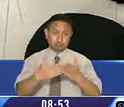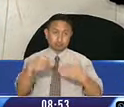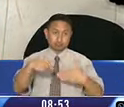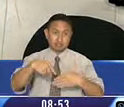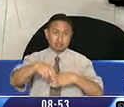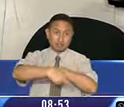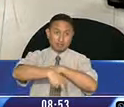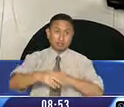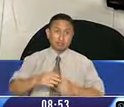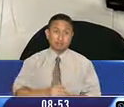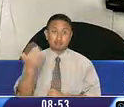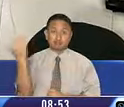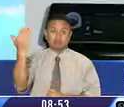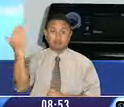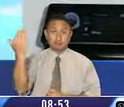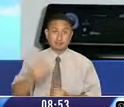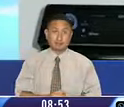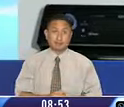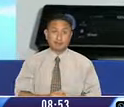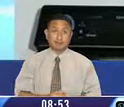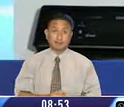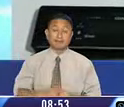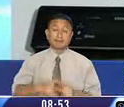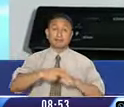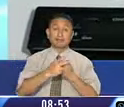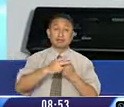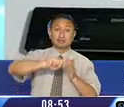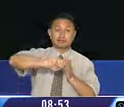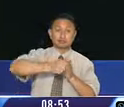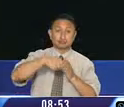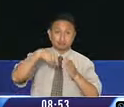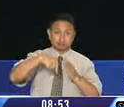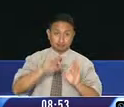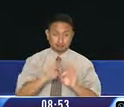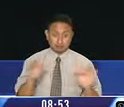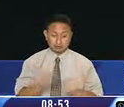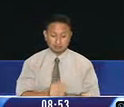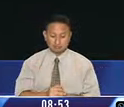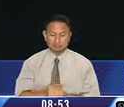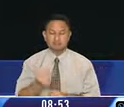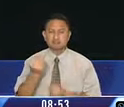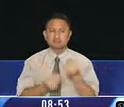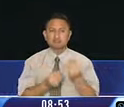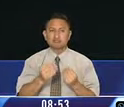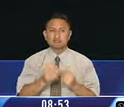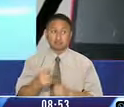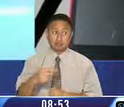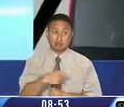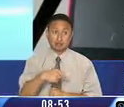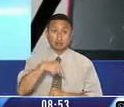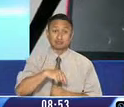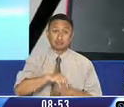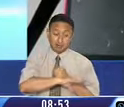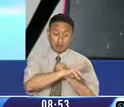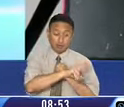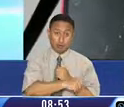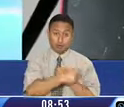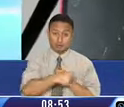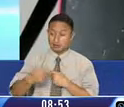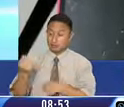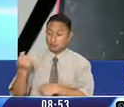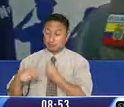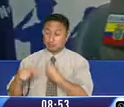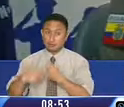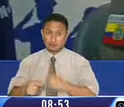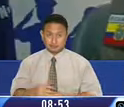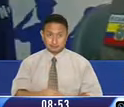autopartes, televisores, herramientas y paquetes de limpieza. Se dedicaban al comercio también, pues comercializaban los sustraídos,